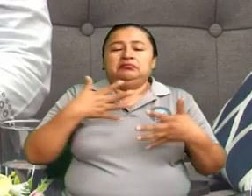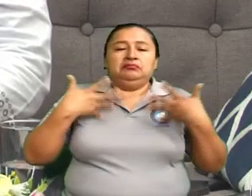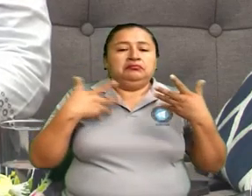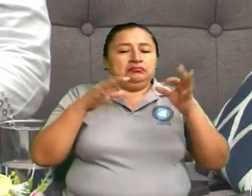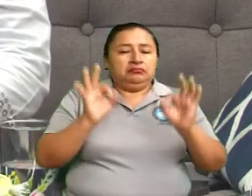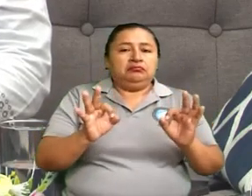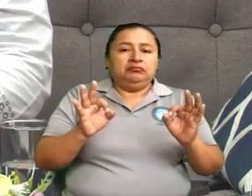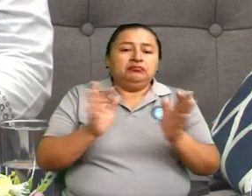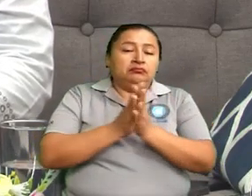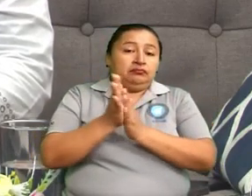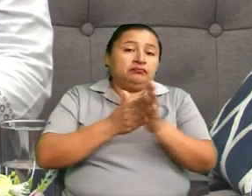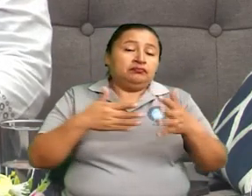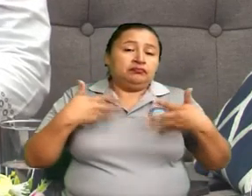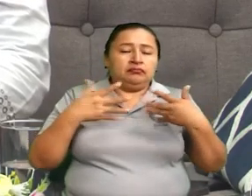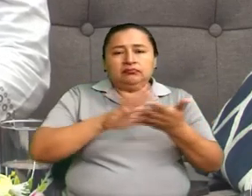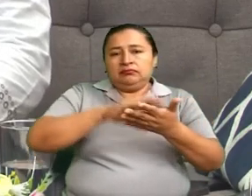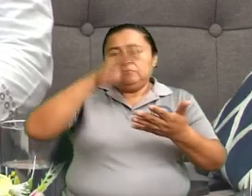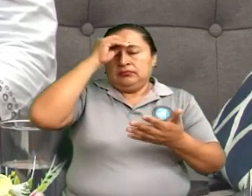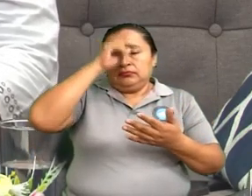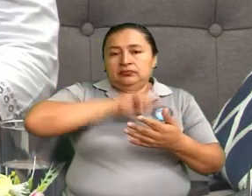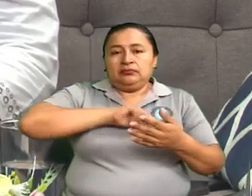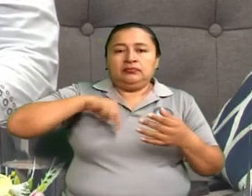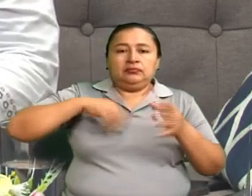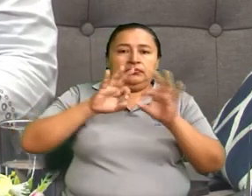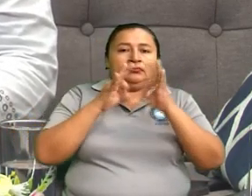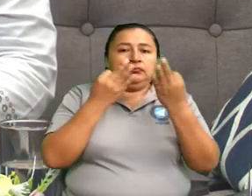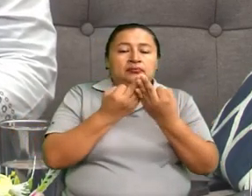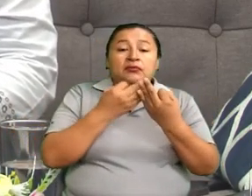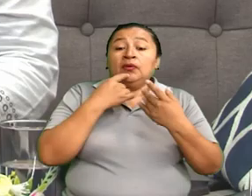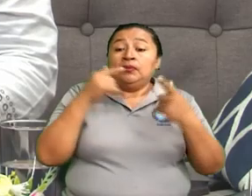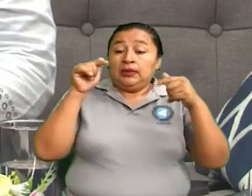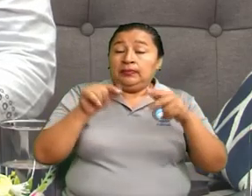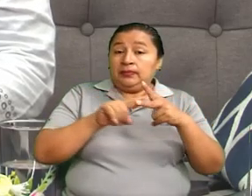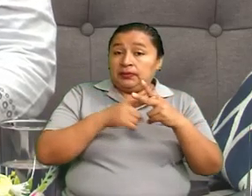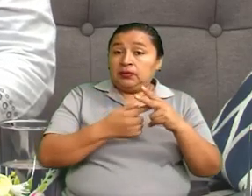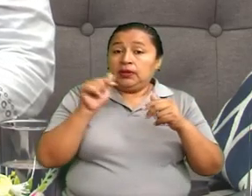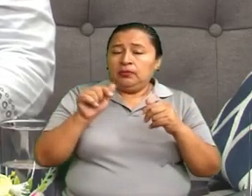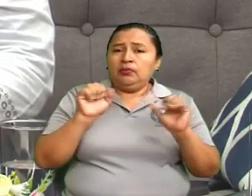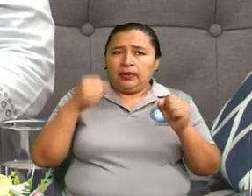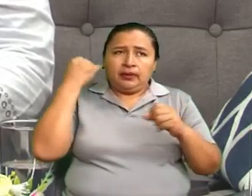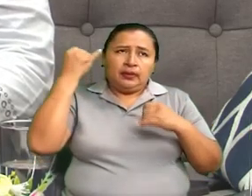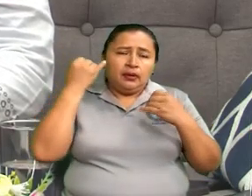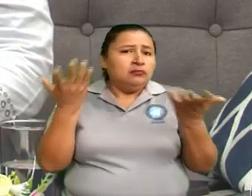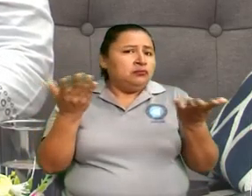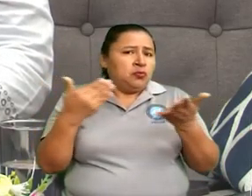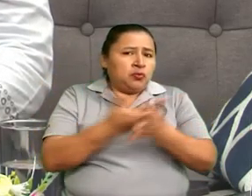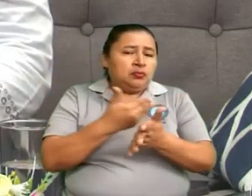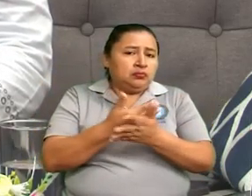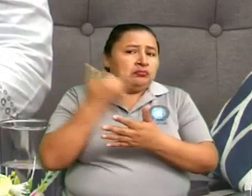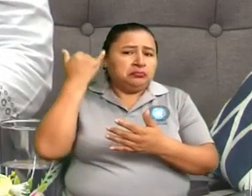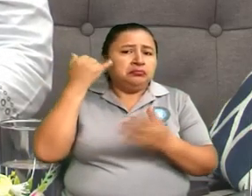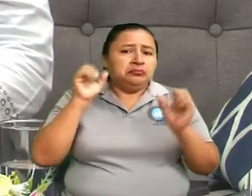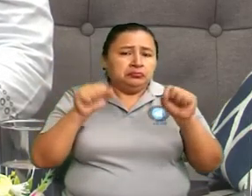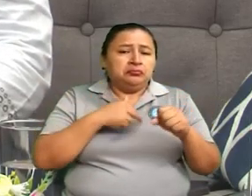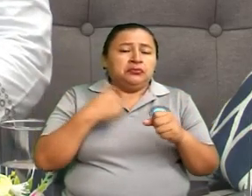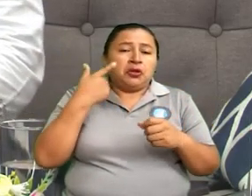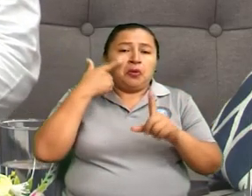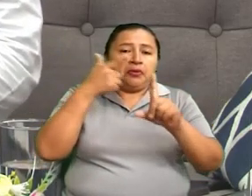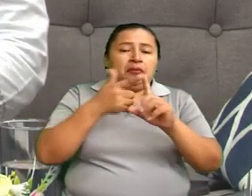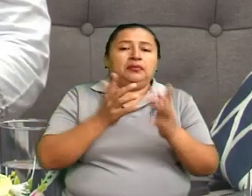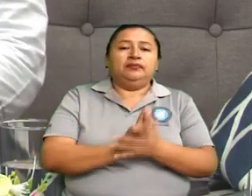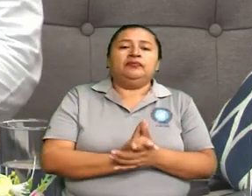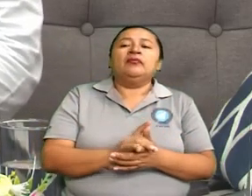para aprendizaje de nuestra familia, porque a partir de ahí pueden surgir ideas de emprendimiento. Y ese es nuestro propósito.